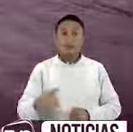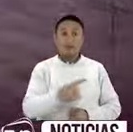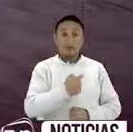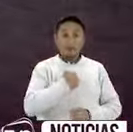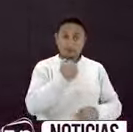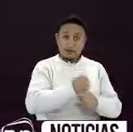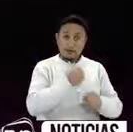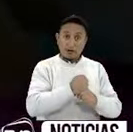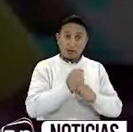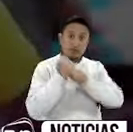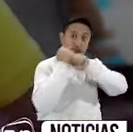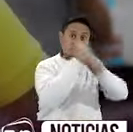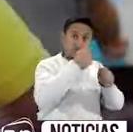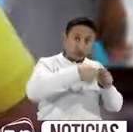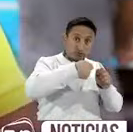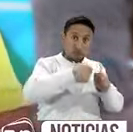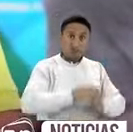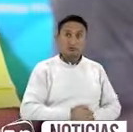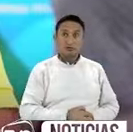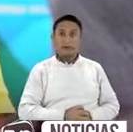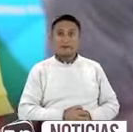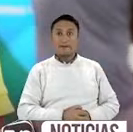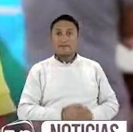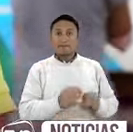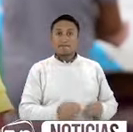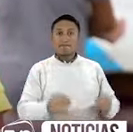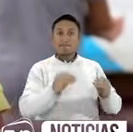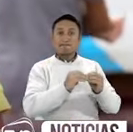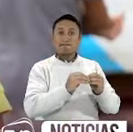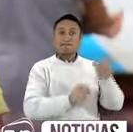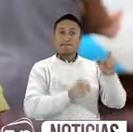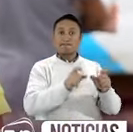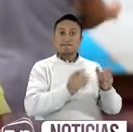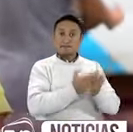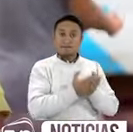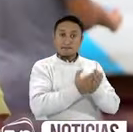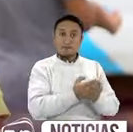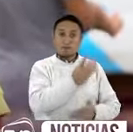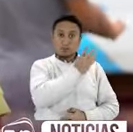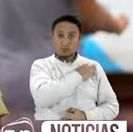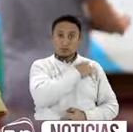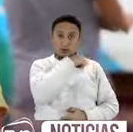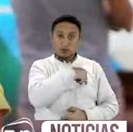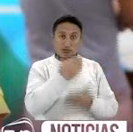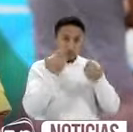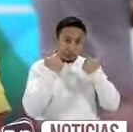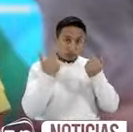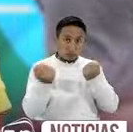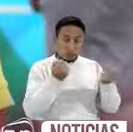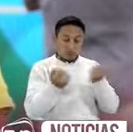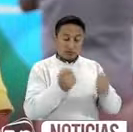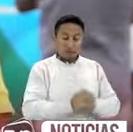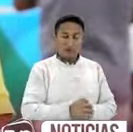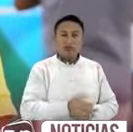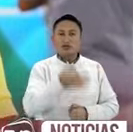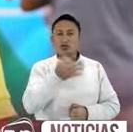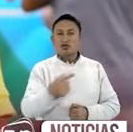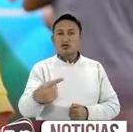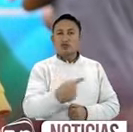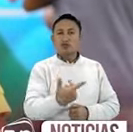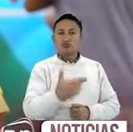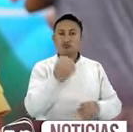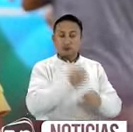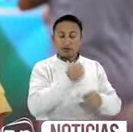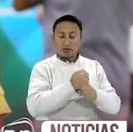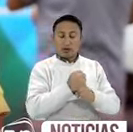actividad económica. Poder incrementar el personal de la Armada acá para poder hacer los controles y garantizar que esta actividad